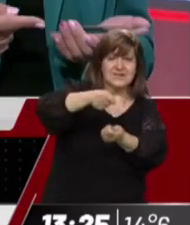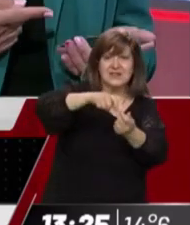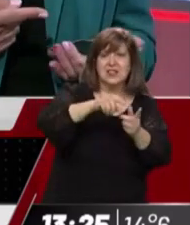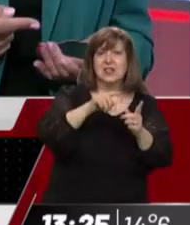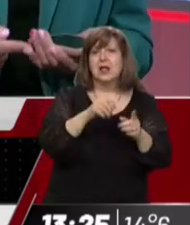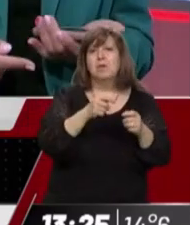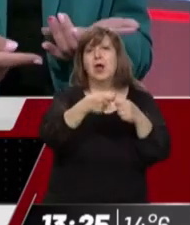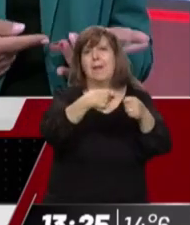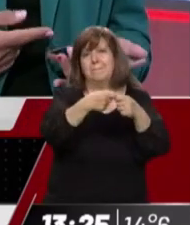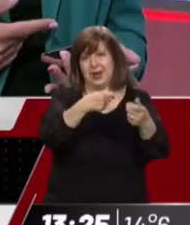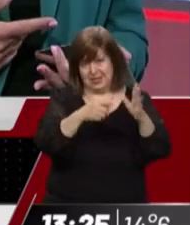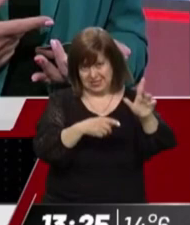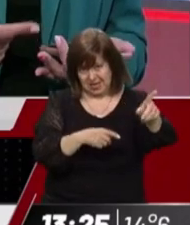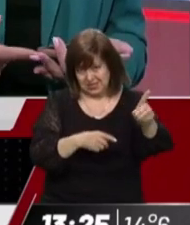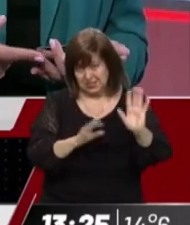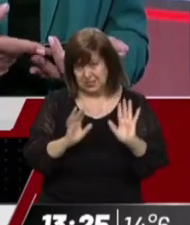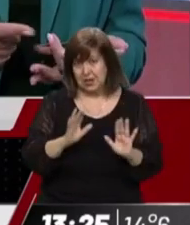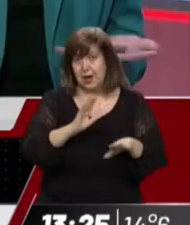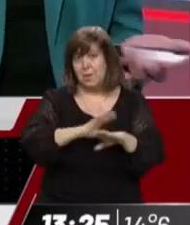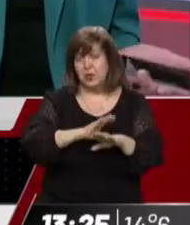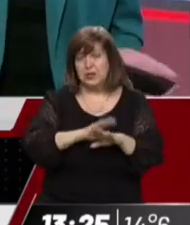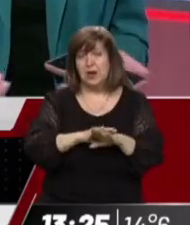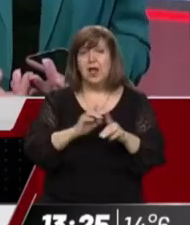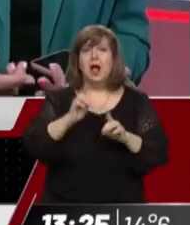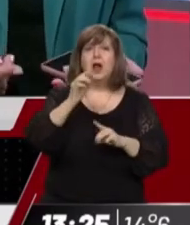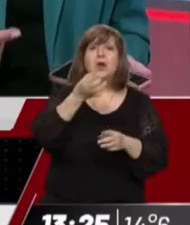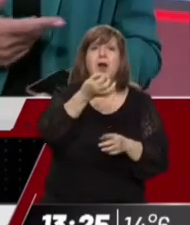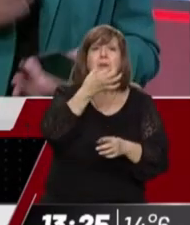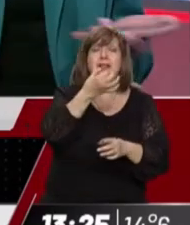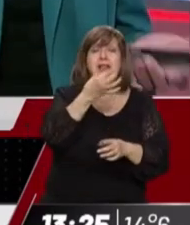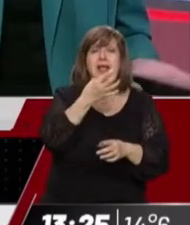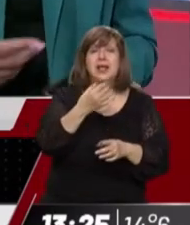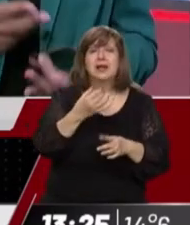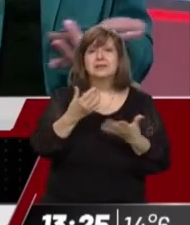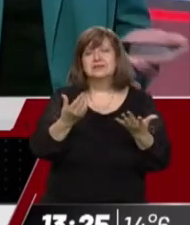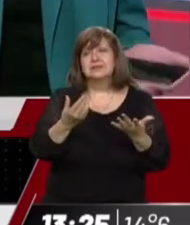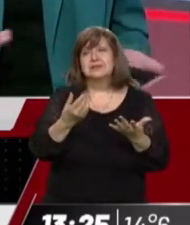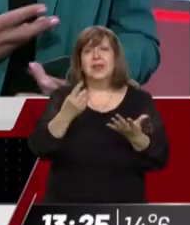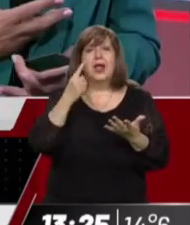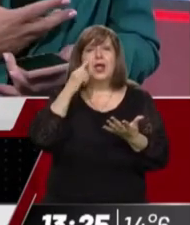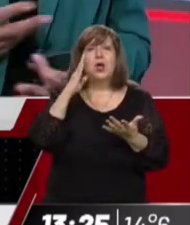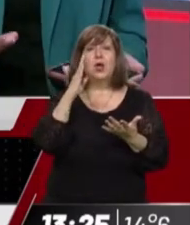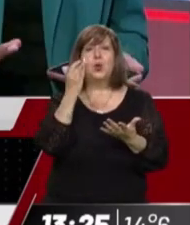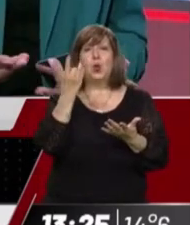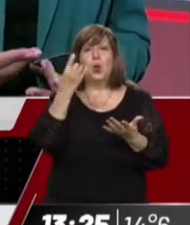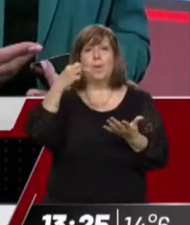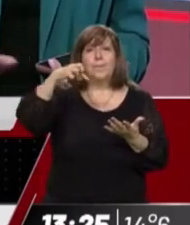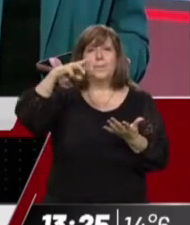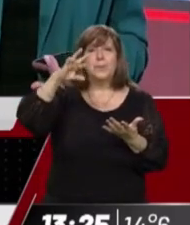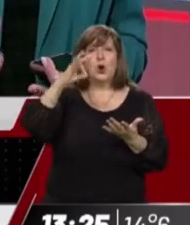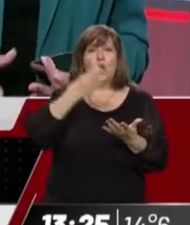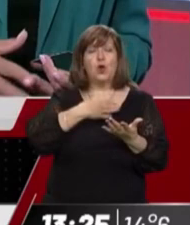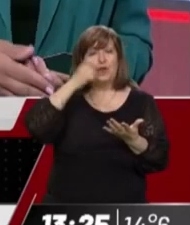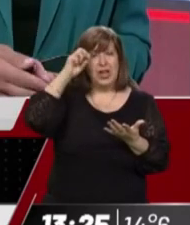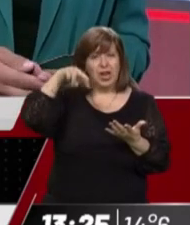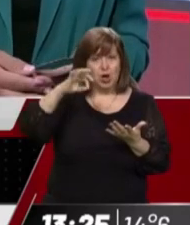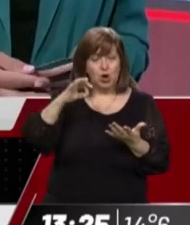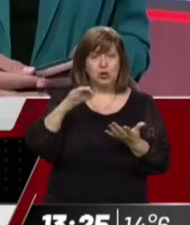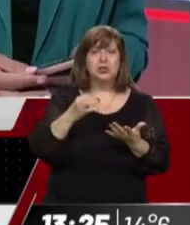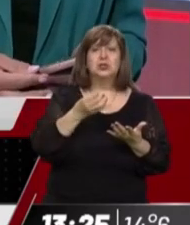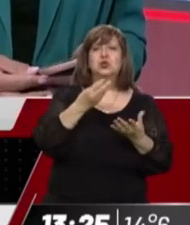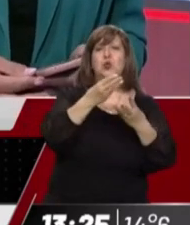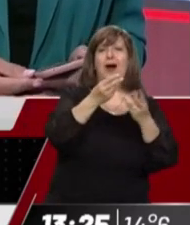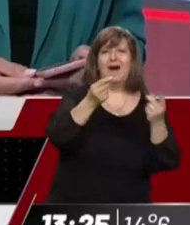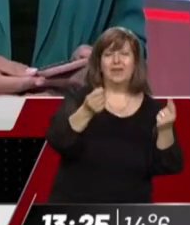porque hay pastillas por ahí que son menos dañinas, pueden ser ibuprofeno, no sé, algo menos dañina, y hay otras que son mucho